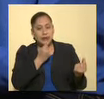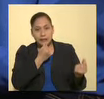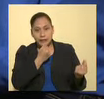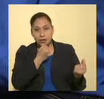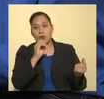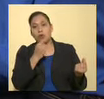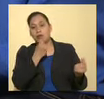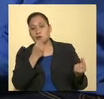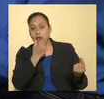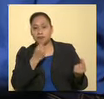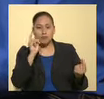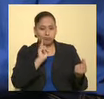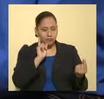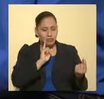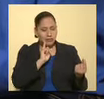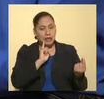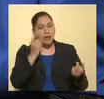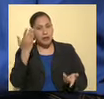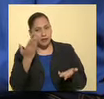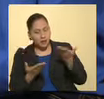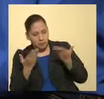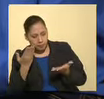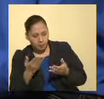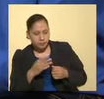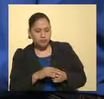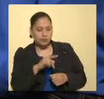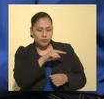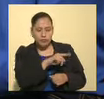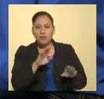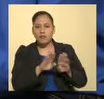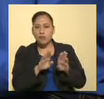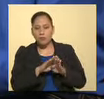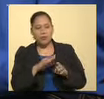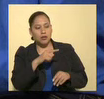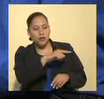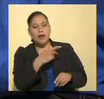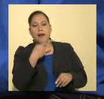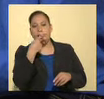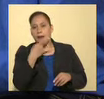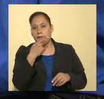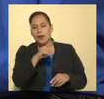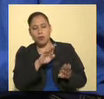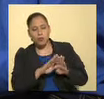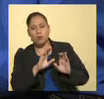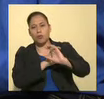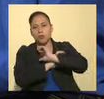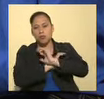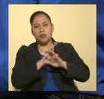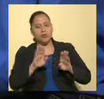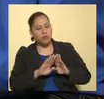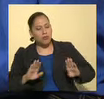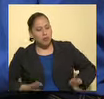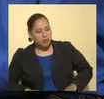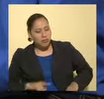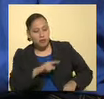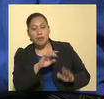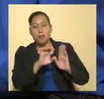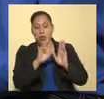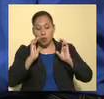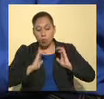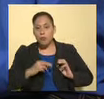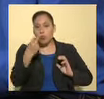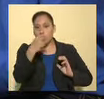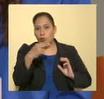con una niña de acuerdo o con base al lenguaje que utiliza para referirse a las partes del cuerpo,